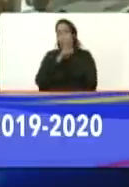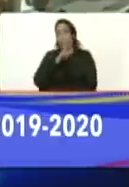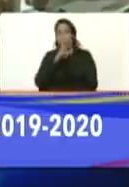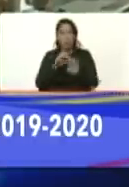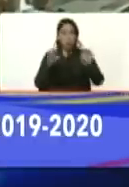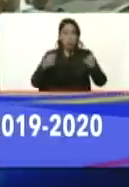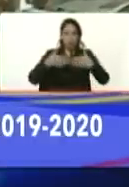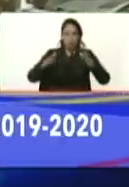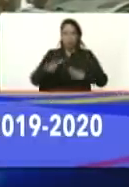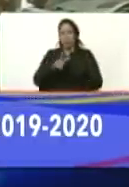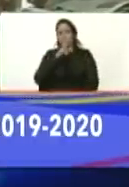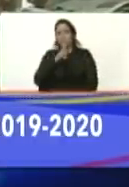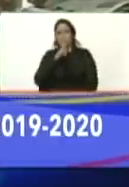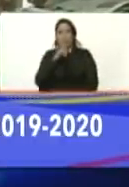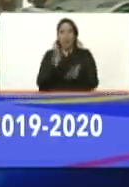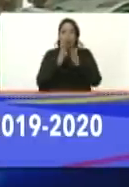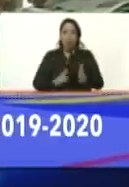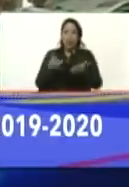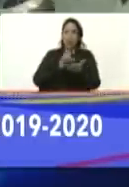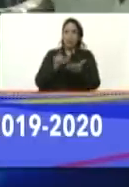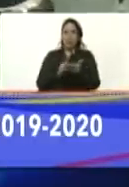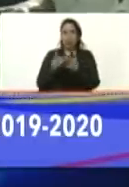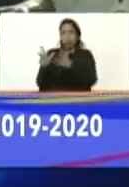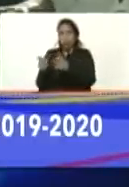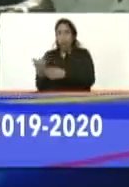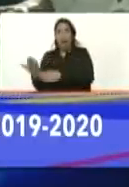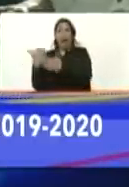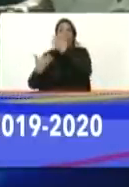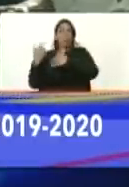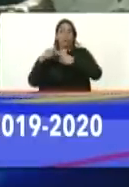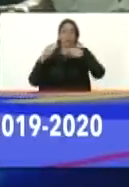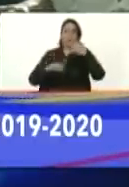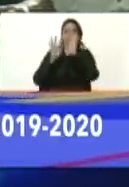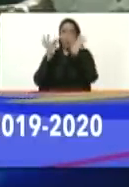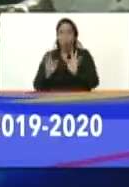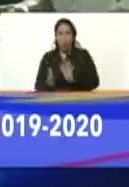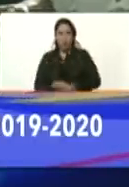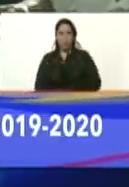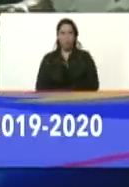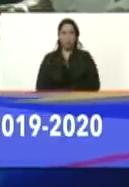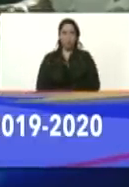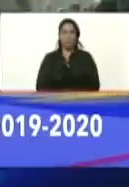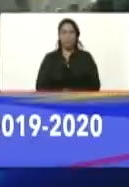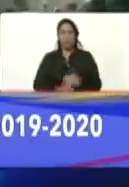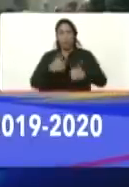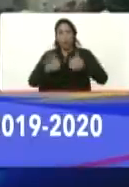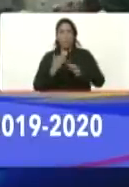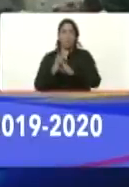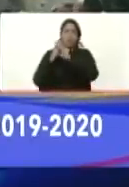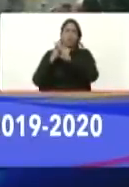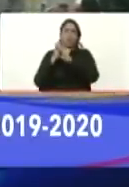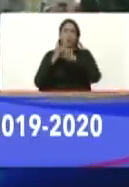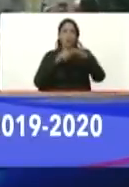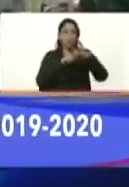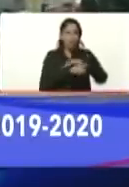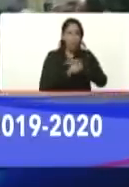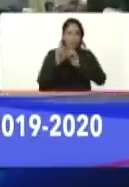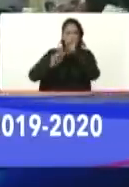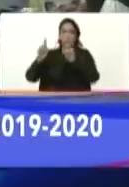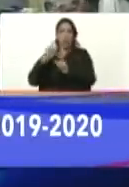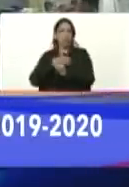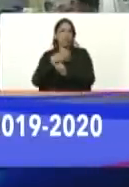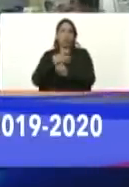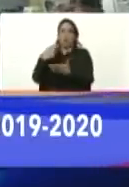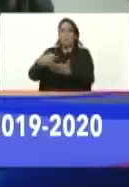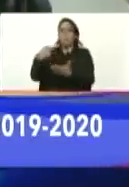pública escuelas y liceos públicos cobraban de distinta forma lo cual impedía el acceso de las personas que no podían